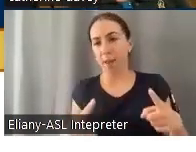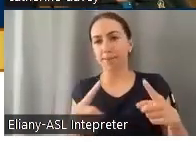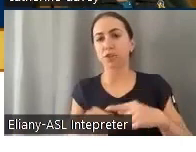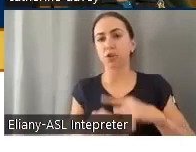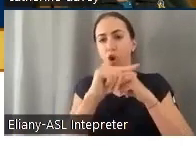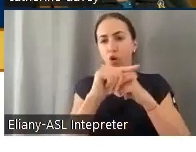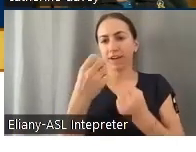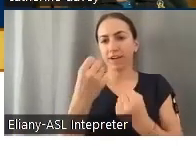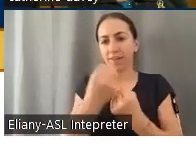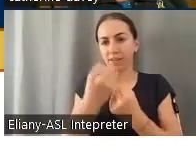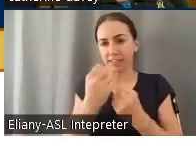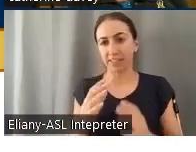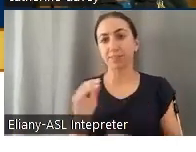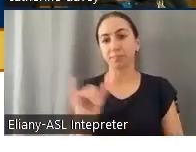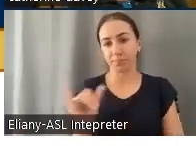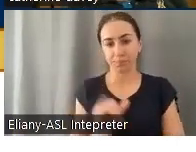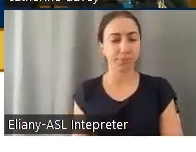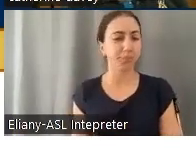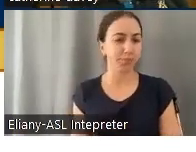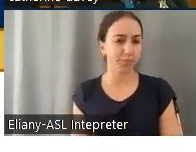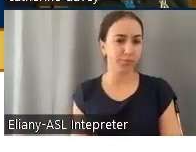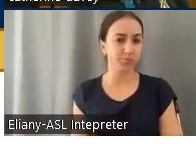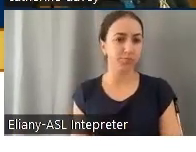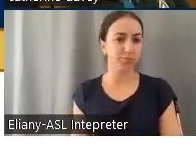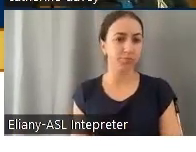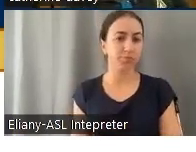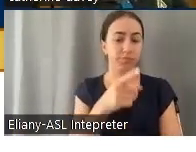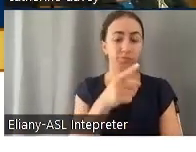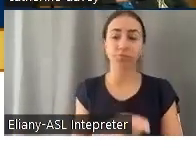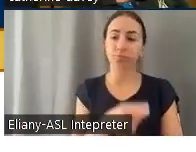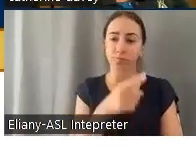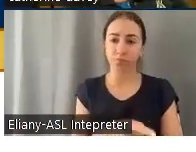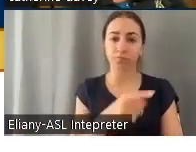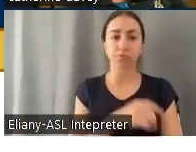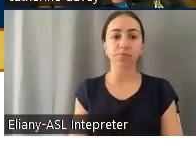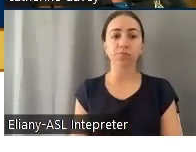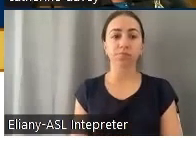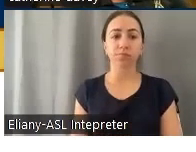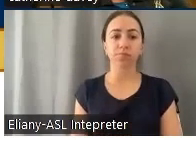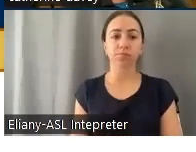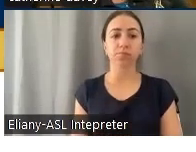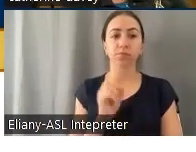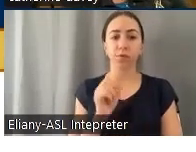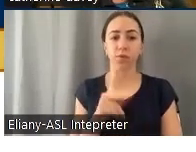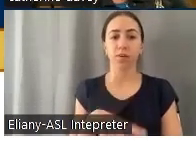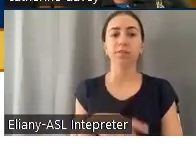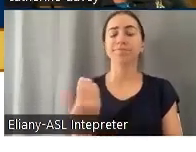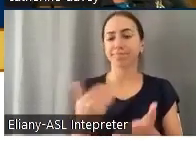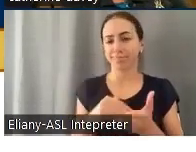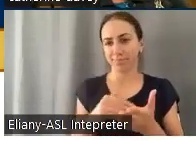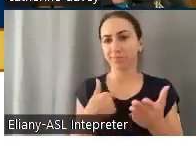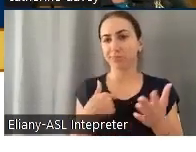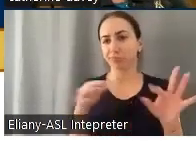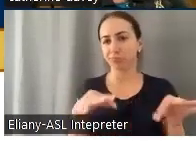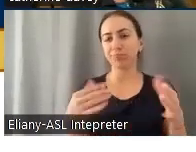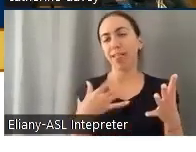la coma, eso restaura la tutela. Y es lo mismo para la defensa tutelar. Bien, la